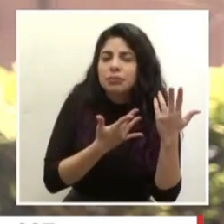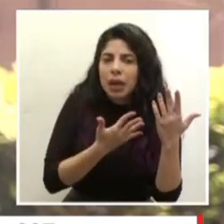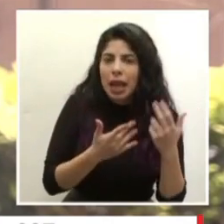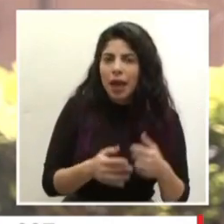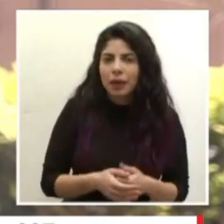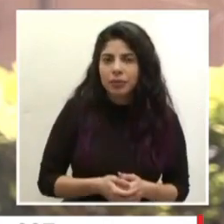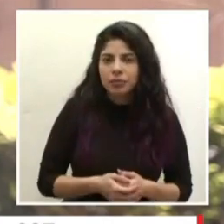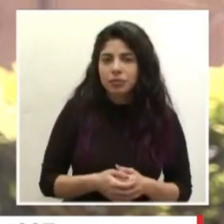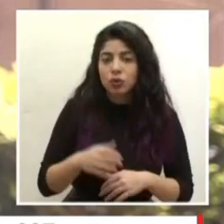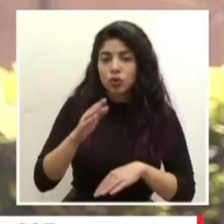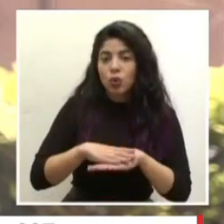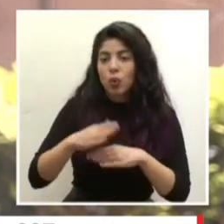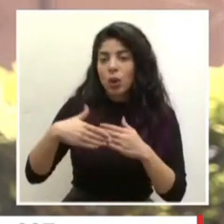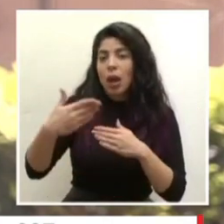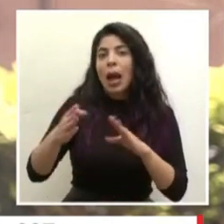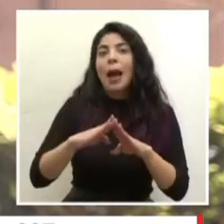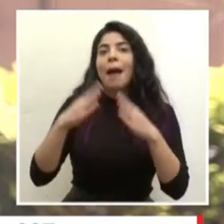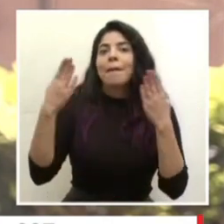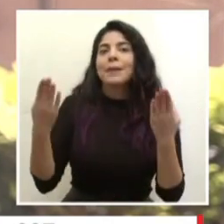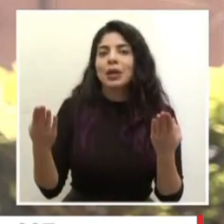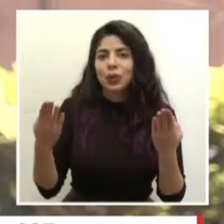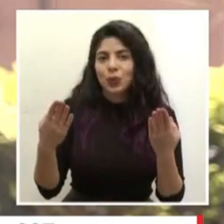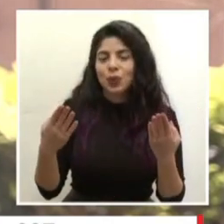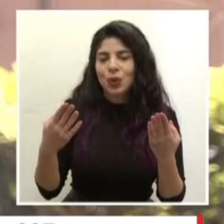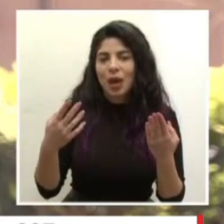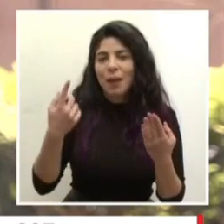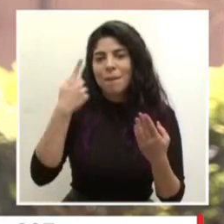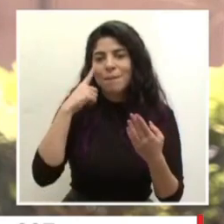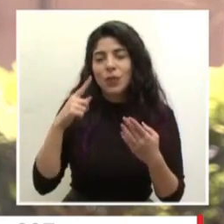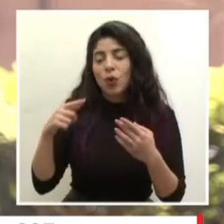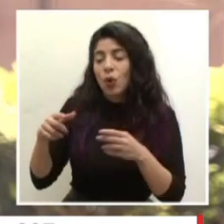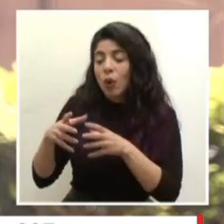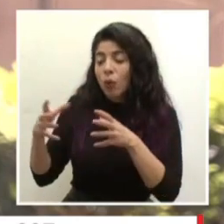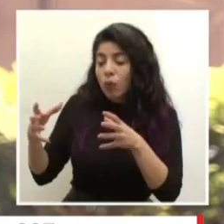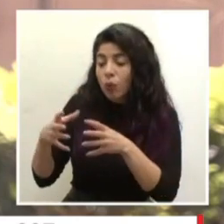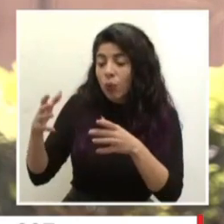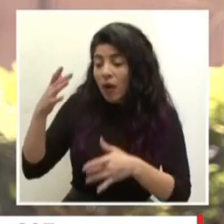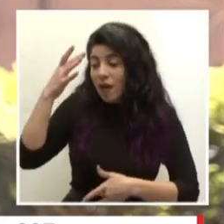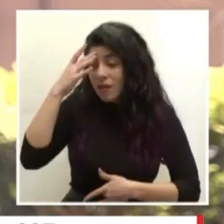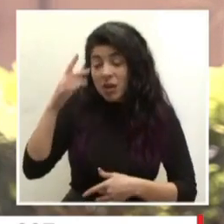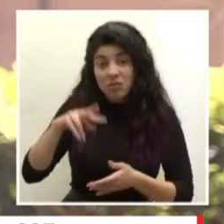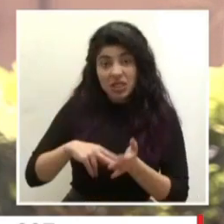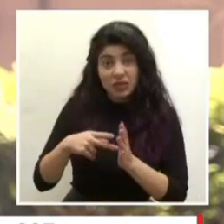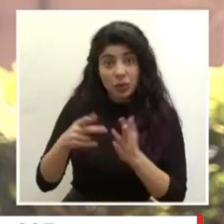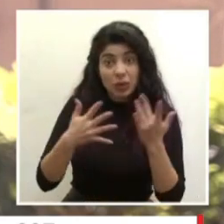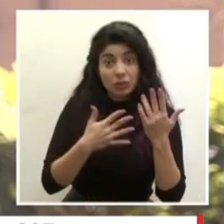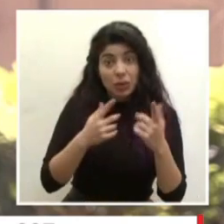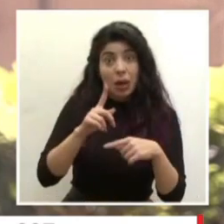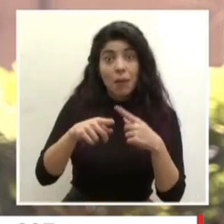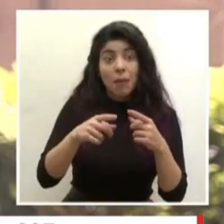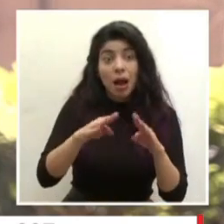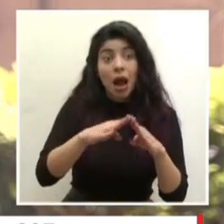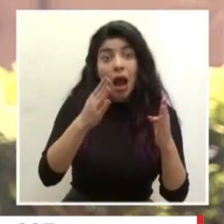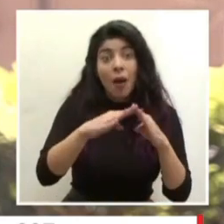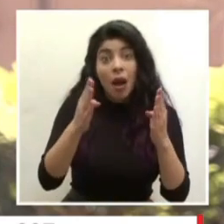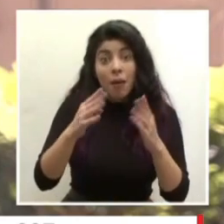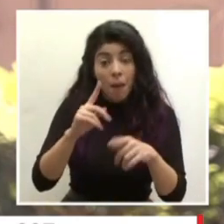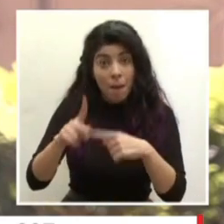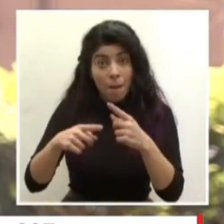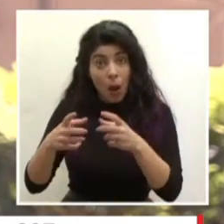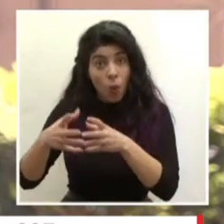cuanto a la reapertura en el comportamiento de los casos, pues si esperan una aceleración en cuanto